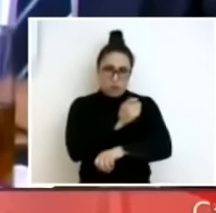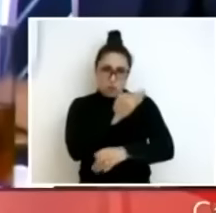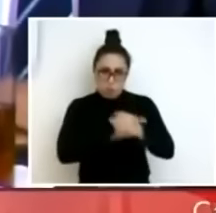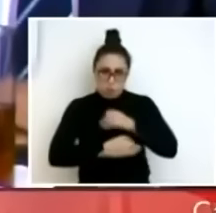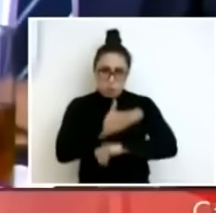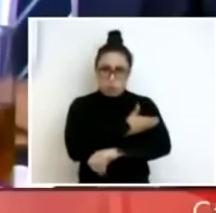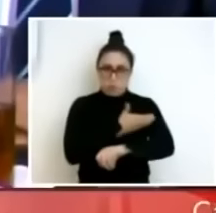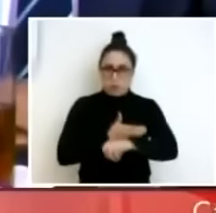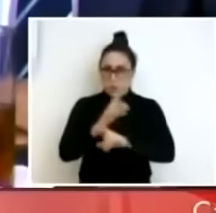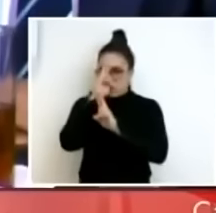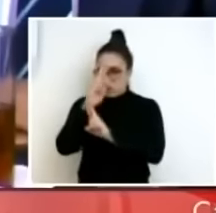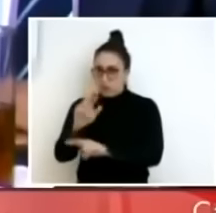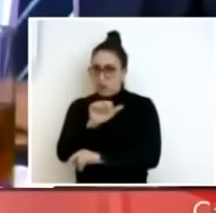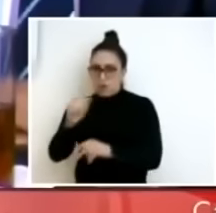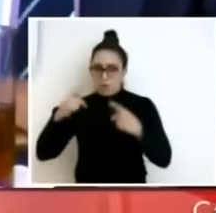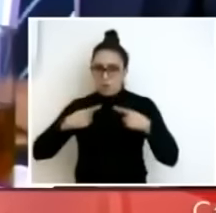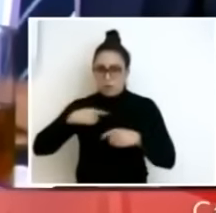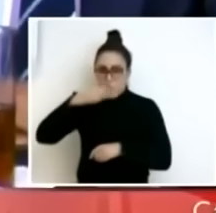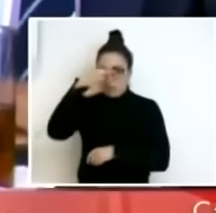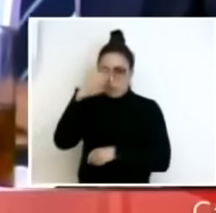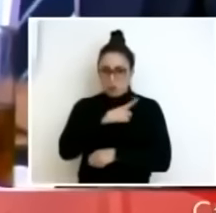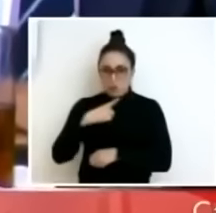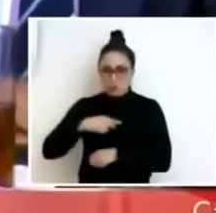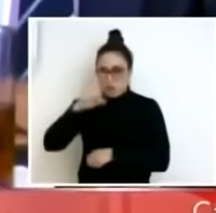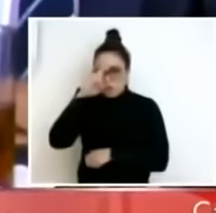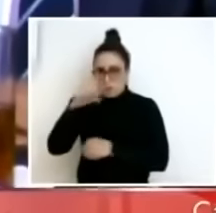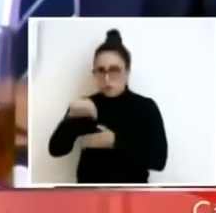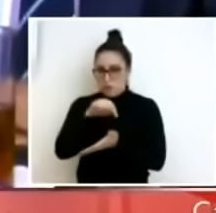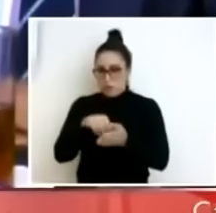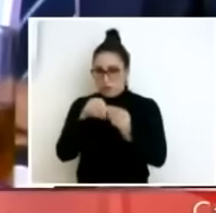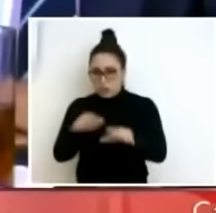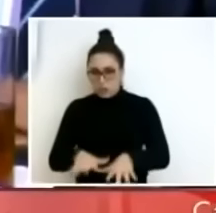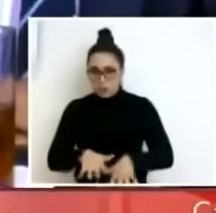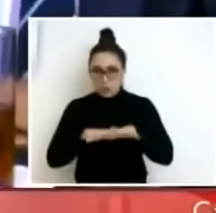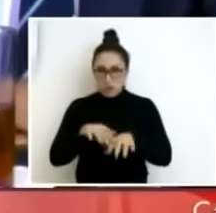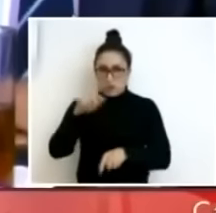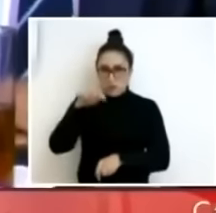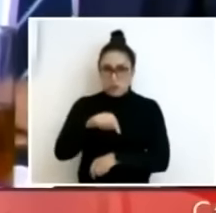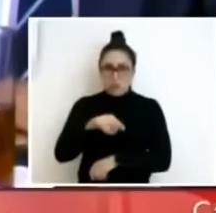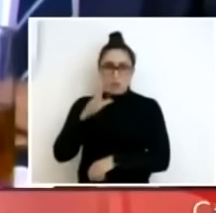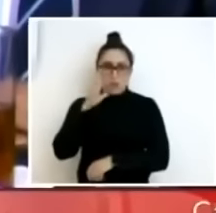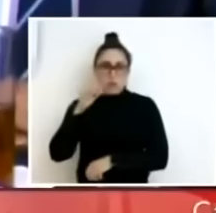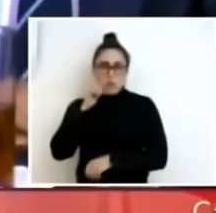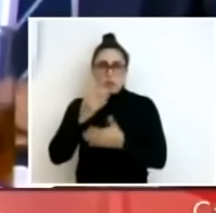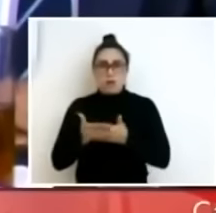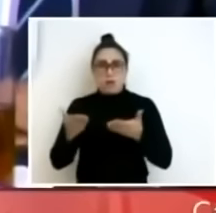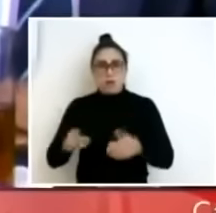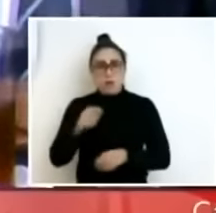México respeto a este tiene la palab